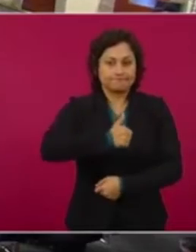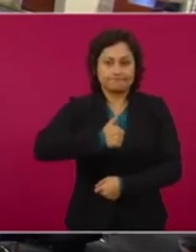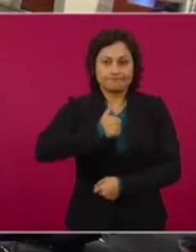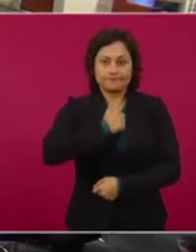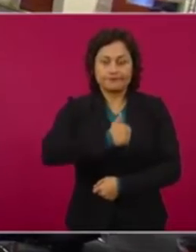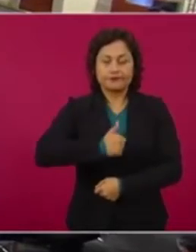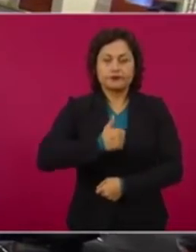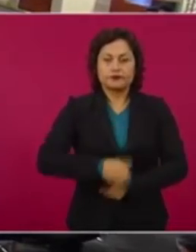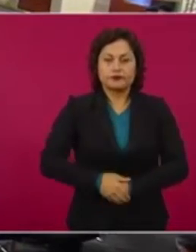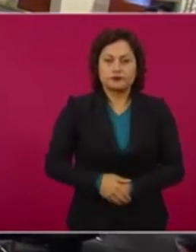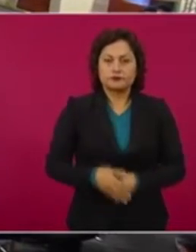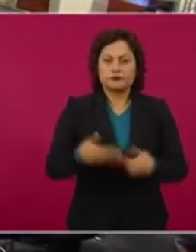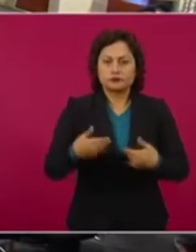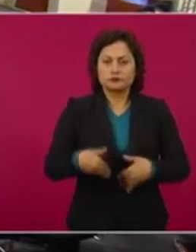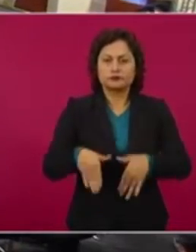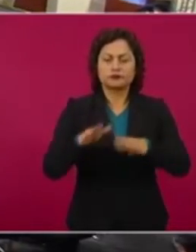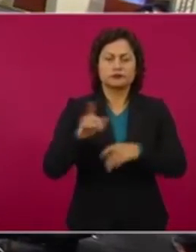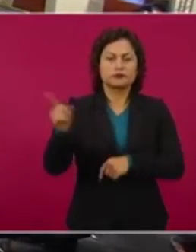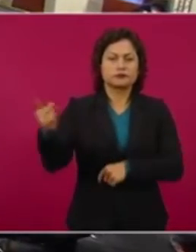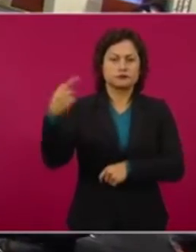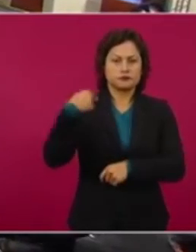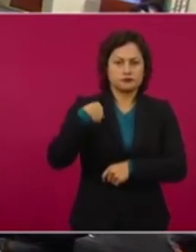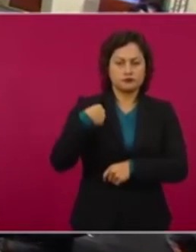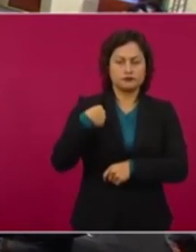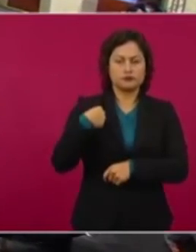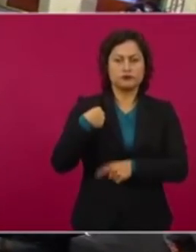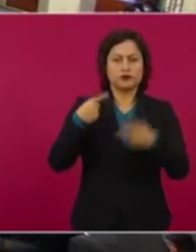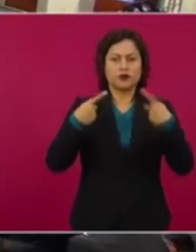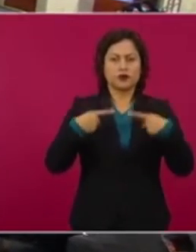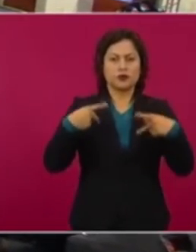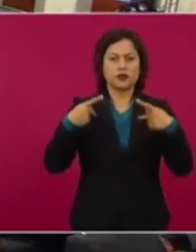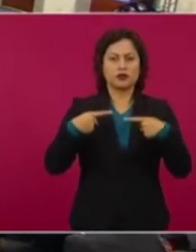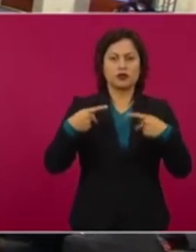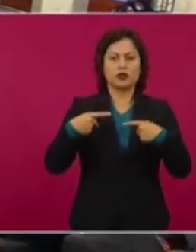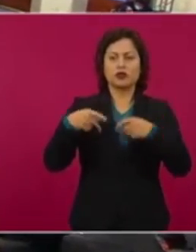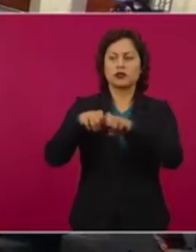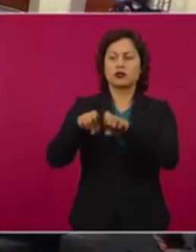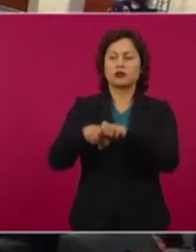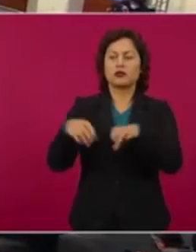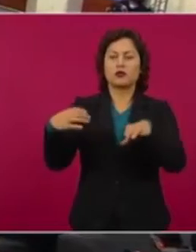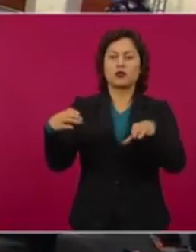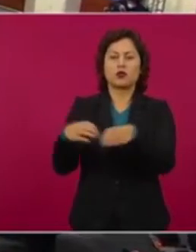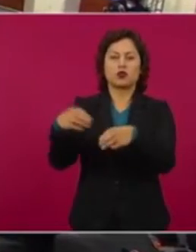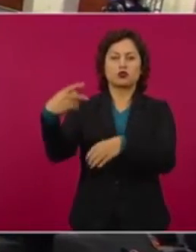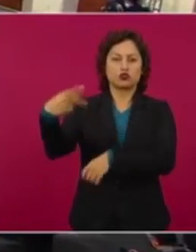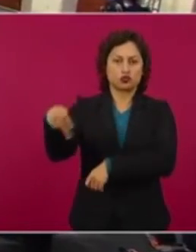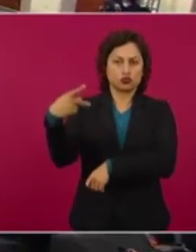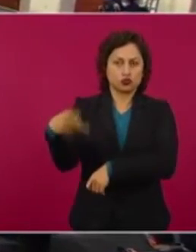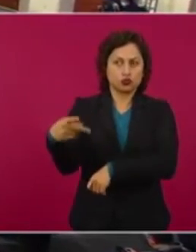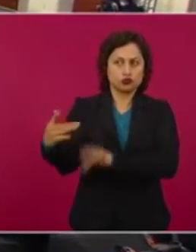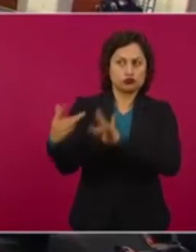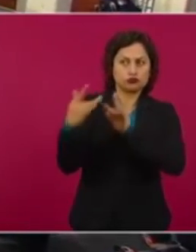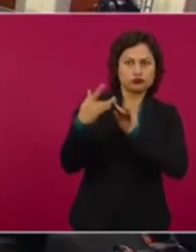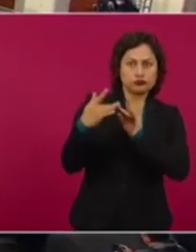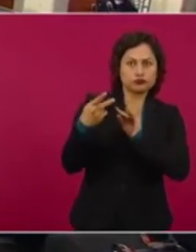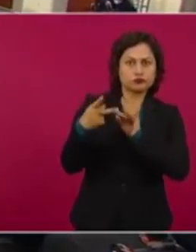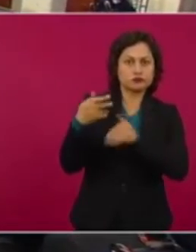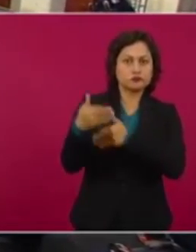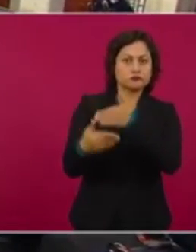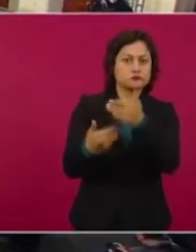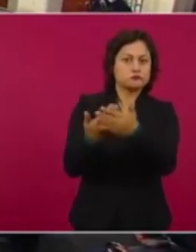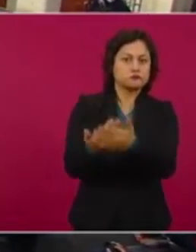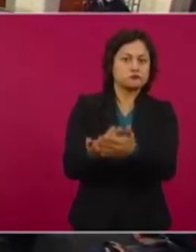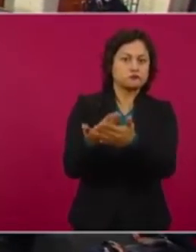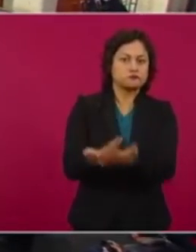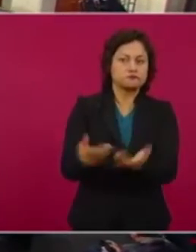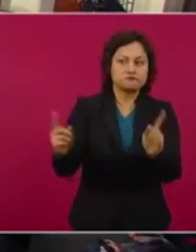contactó en algún momento gente de comunicación social, pero ya no hubo más. Y tampoco con